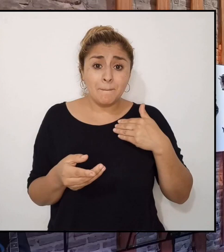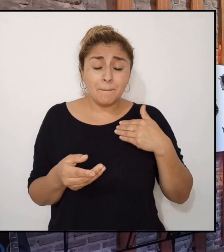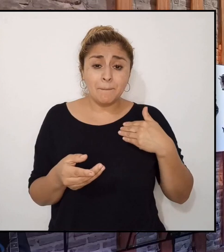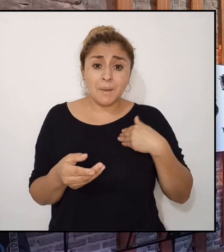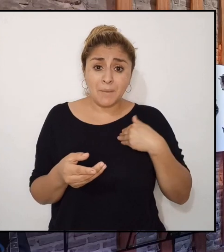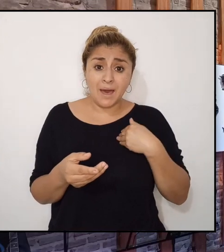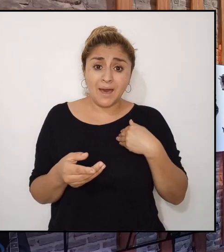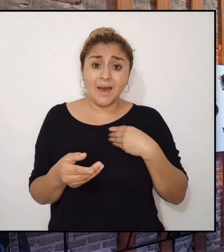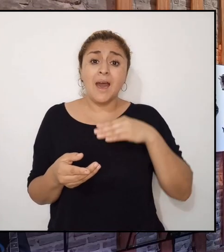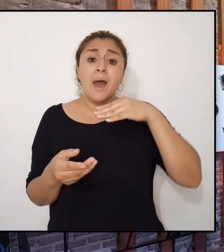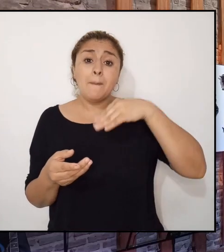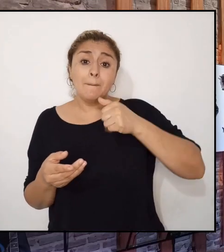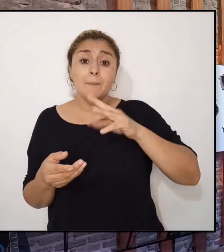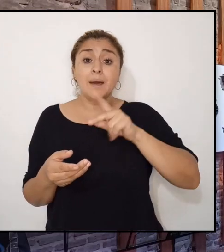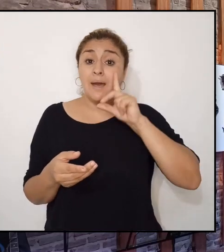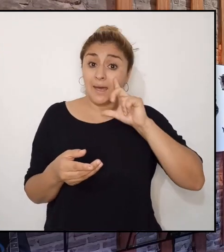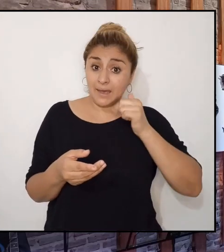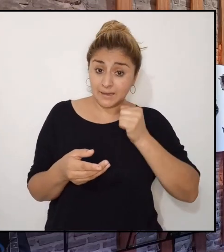padres de Jesús.